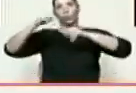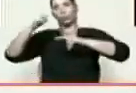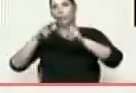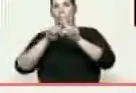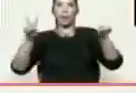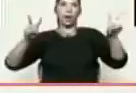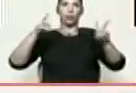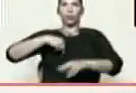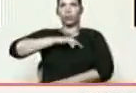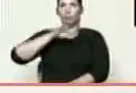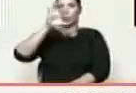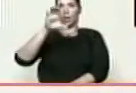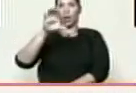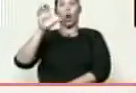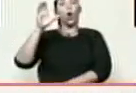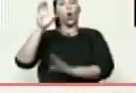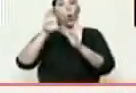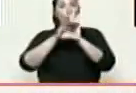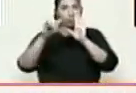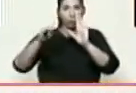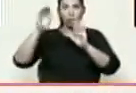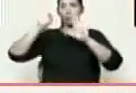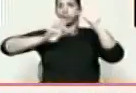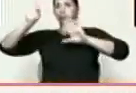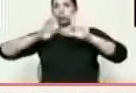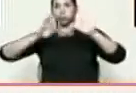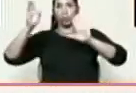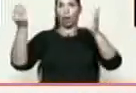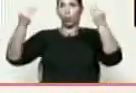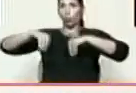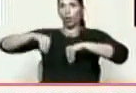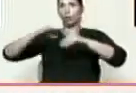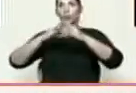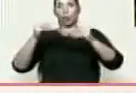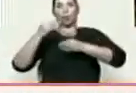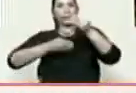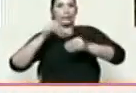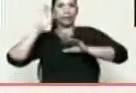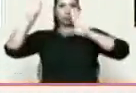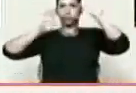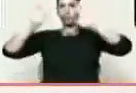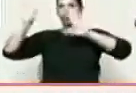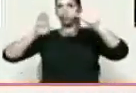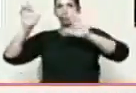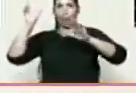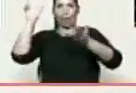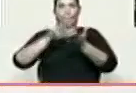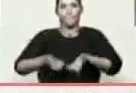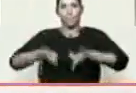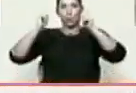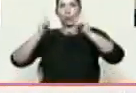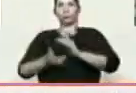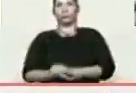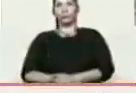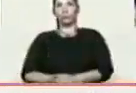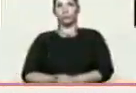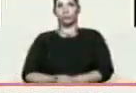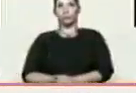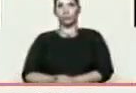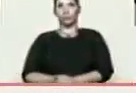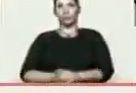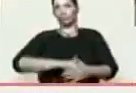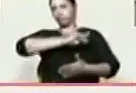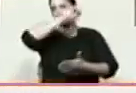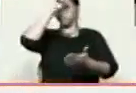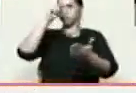patria. Los constituyentes y las constituyentes que estén de acuerdo, hacerlo con la señal de costumbre, aprobada